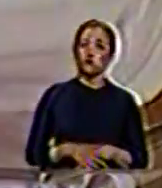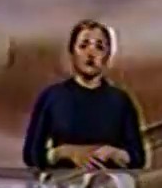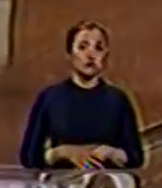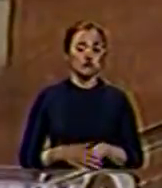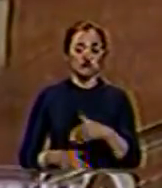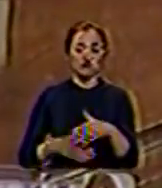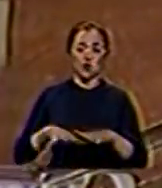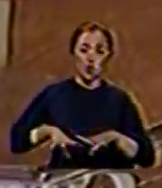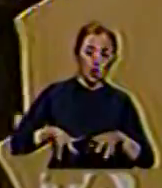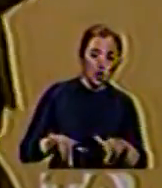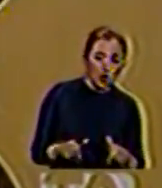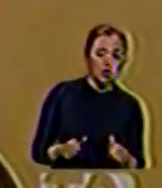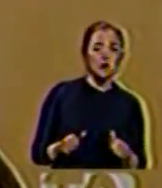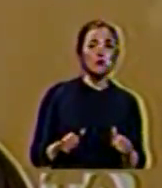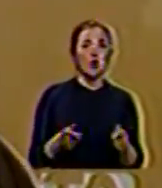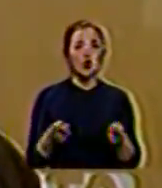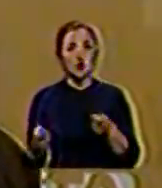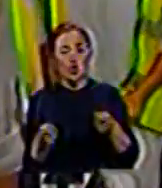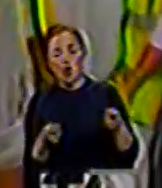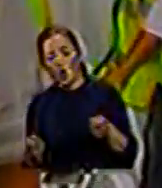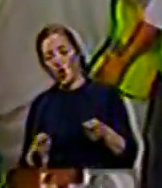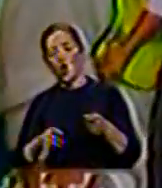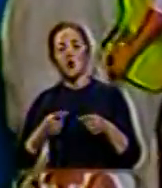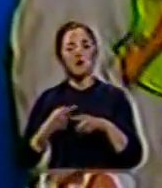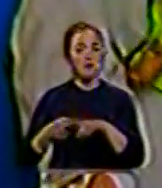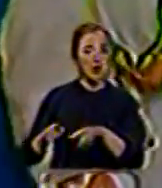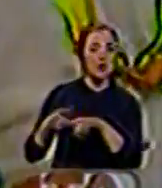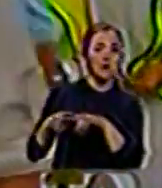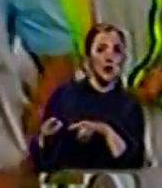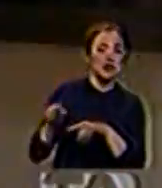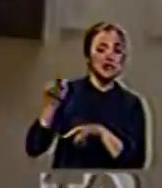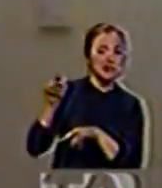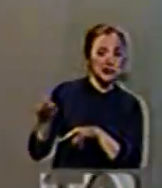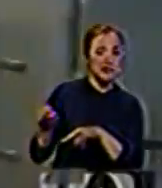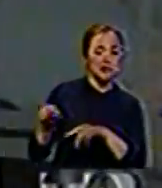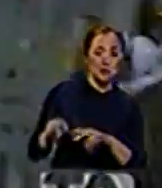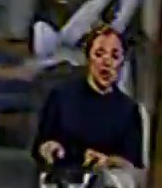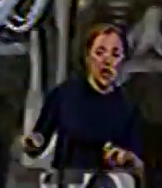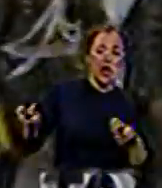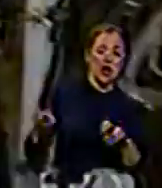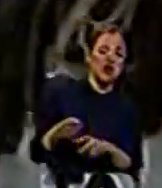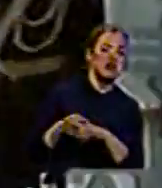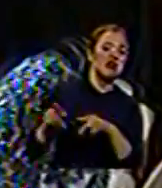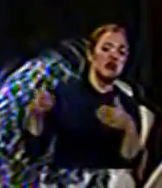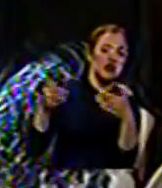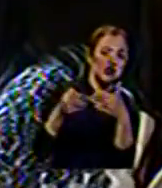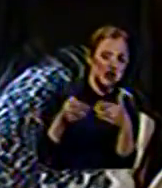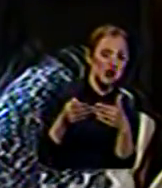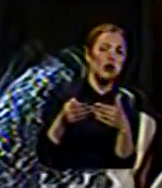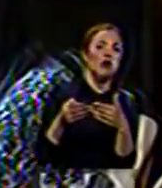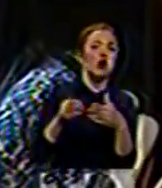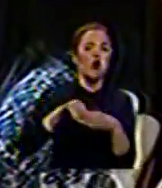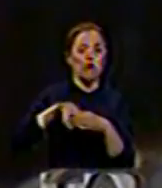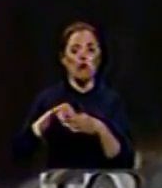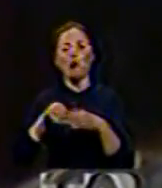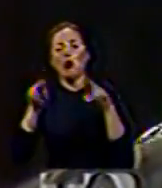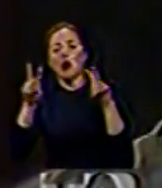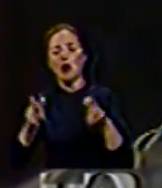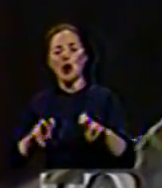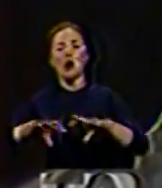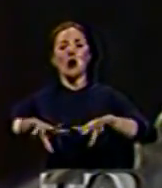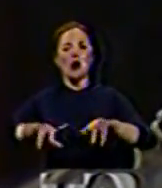trama corrupta que movió sus hilos en las más altas esferas lo ha puesto en indagación por otros delitos como concusión,